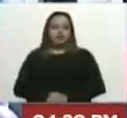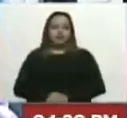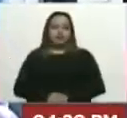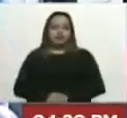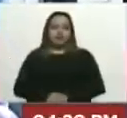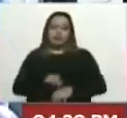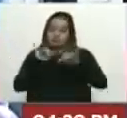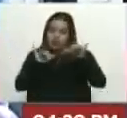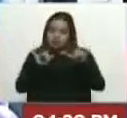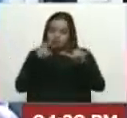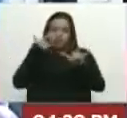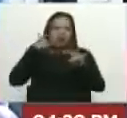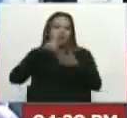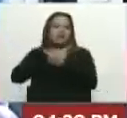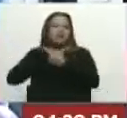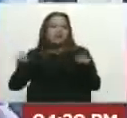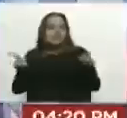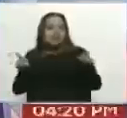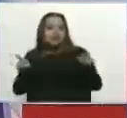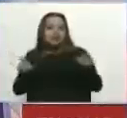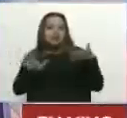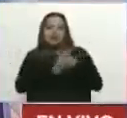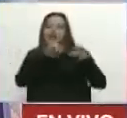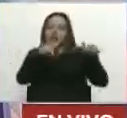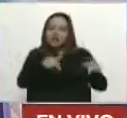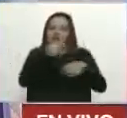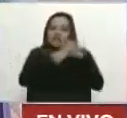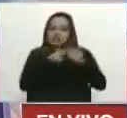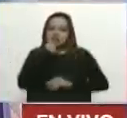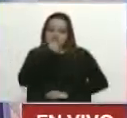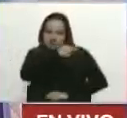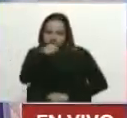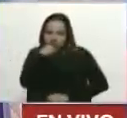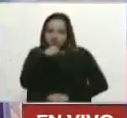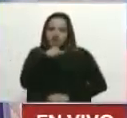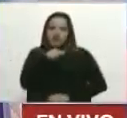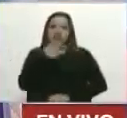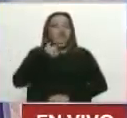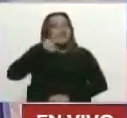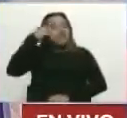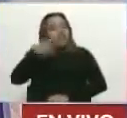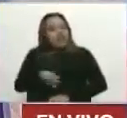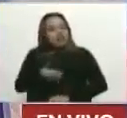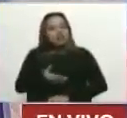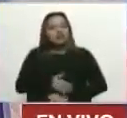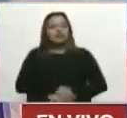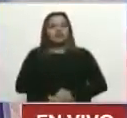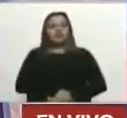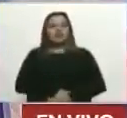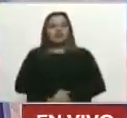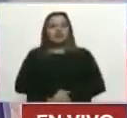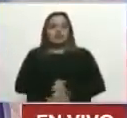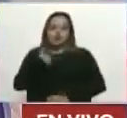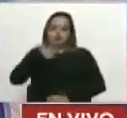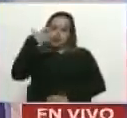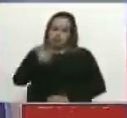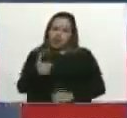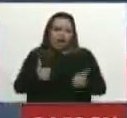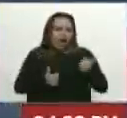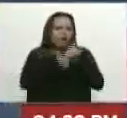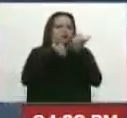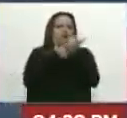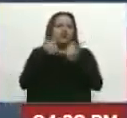justamente parece lo contrario de lo que aquí estamos diciendo. Y yo, la verdad, Bueno, yo soy comunista y